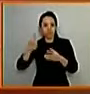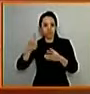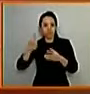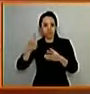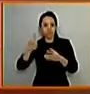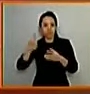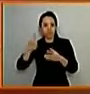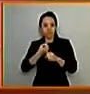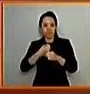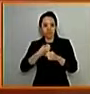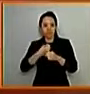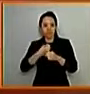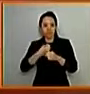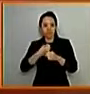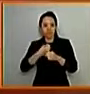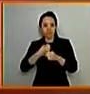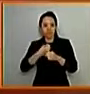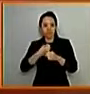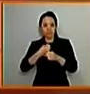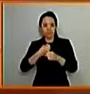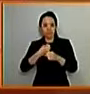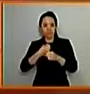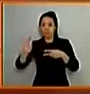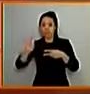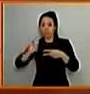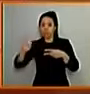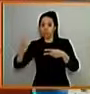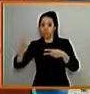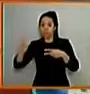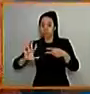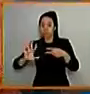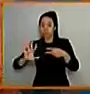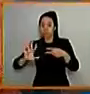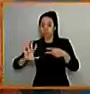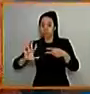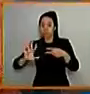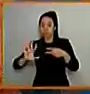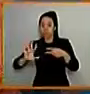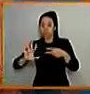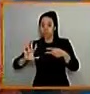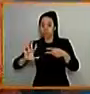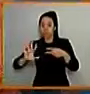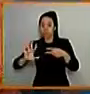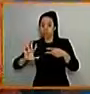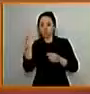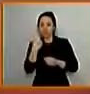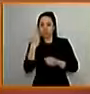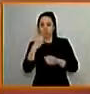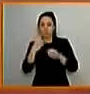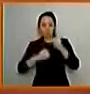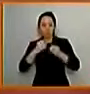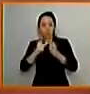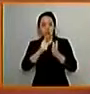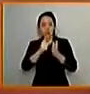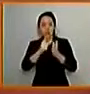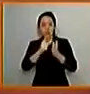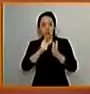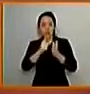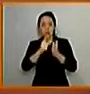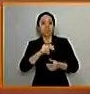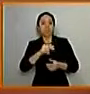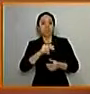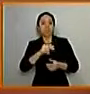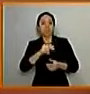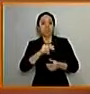números premiados, 76 y 56. Jugadores, recuerden comprar solamente las loterías legales que de verdad le ayudan a